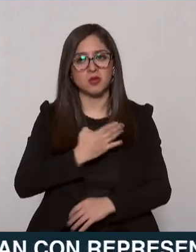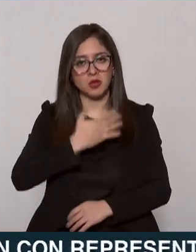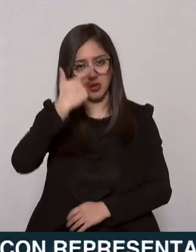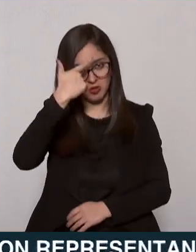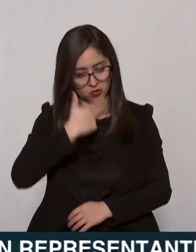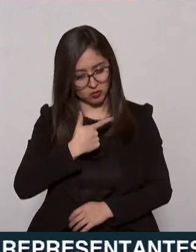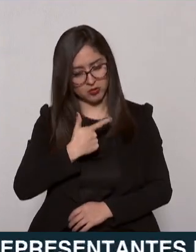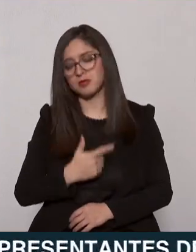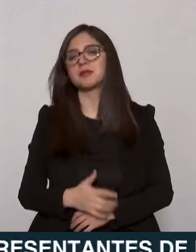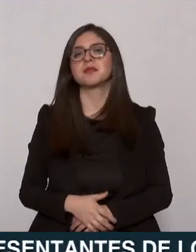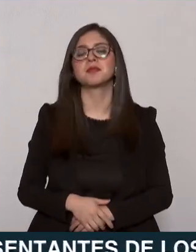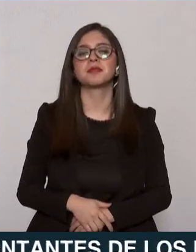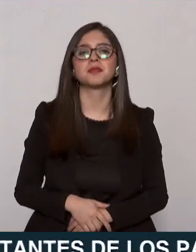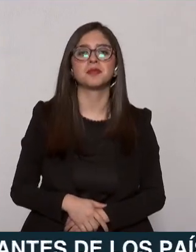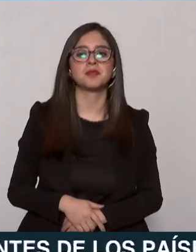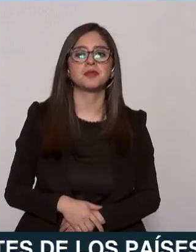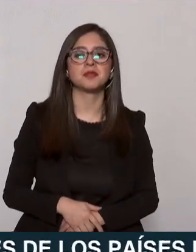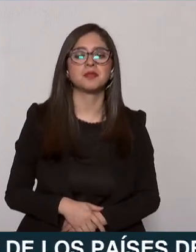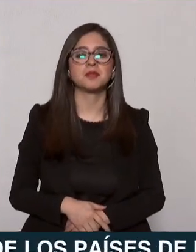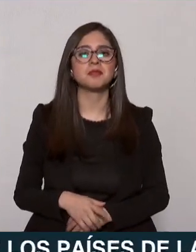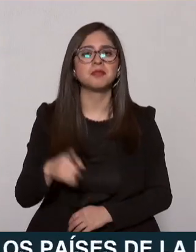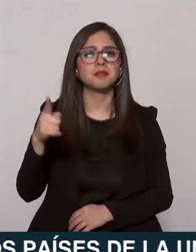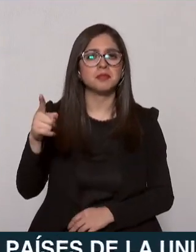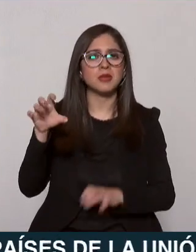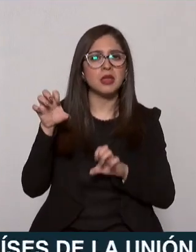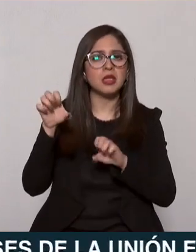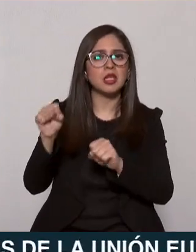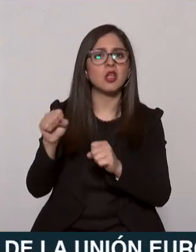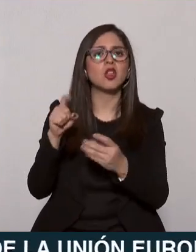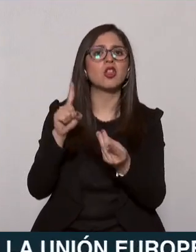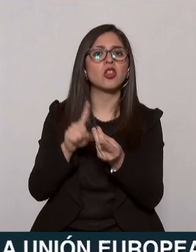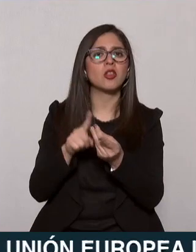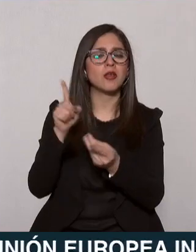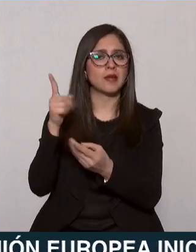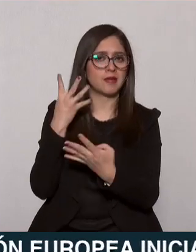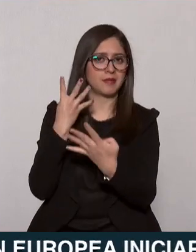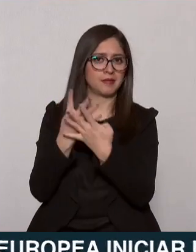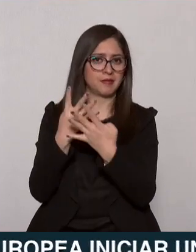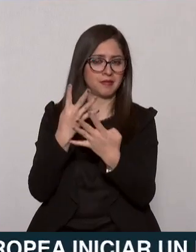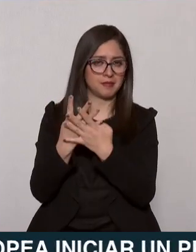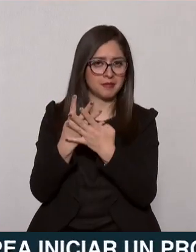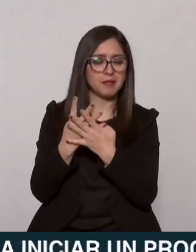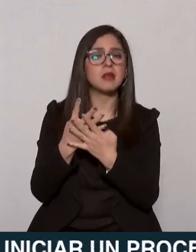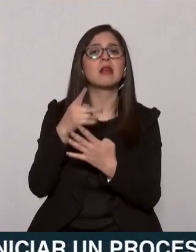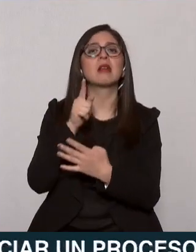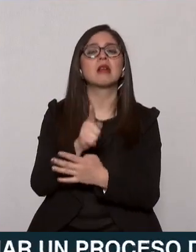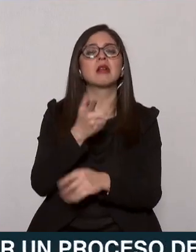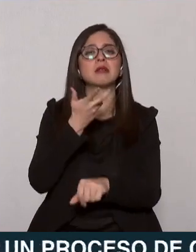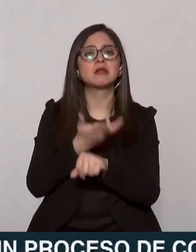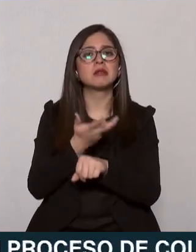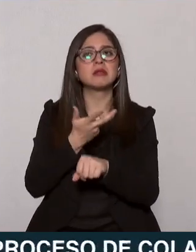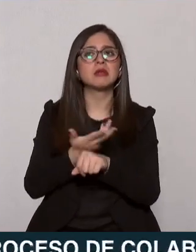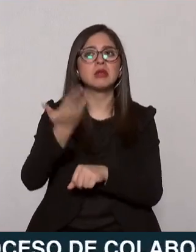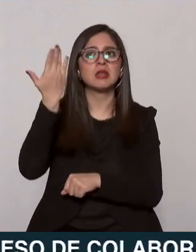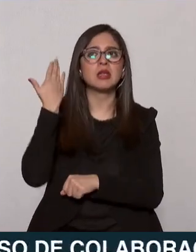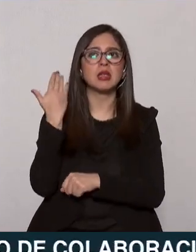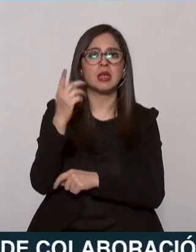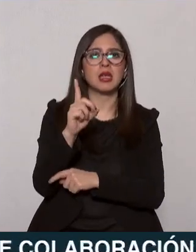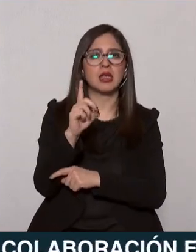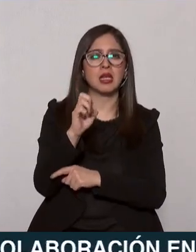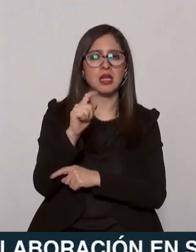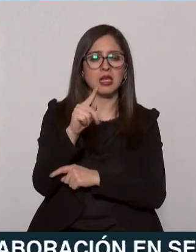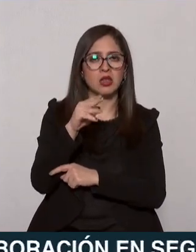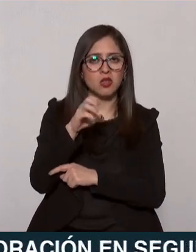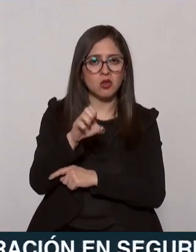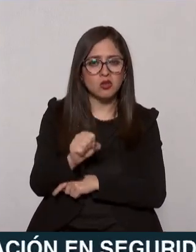siguiente, la detención fue en Estados Unidos, se le acusa de delitos cometidos en